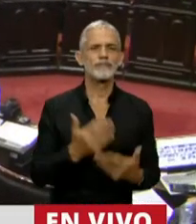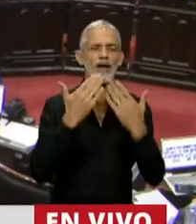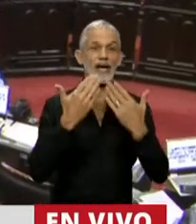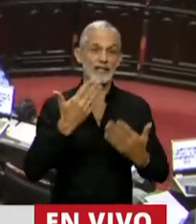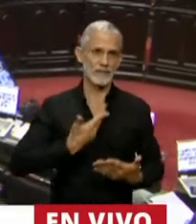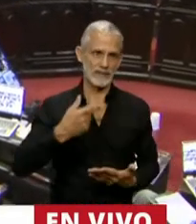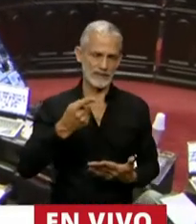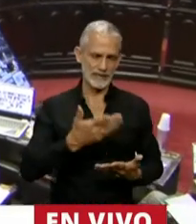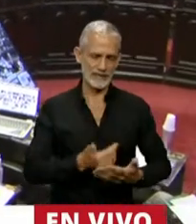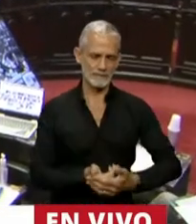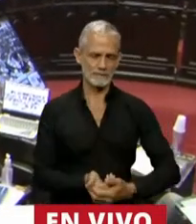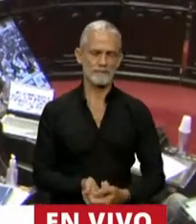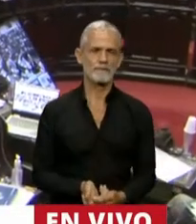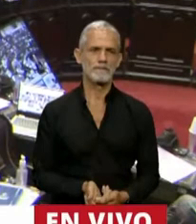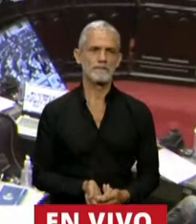Gracias, Presidente.